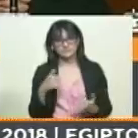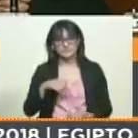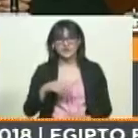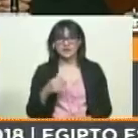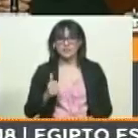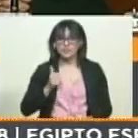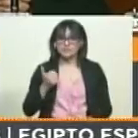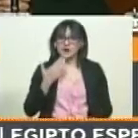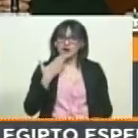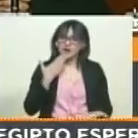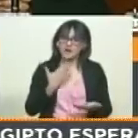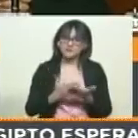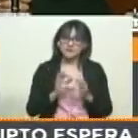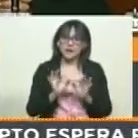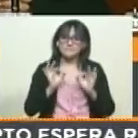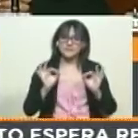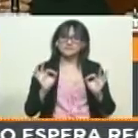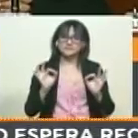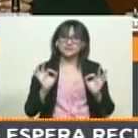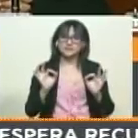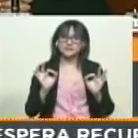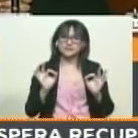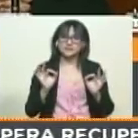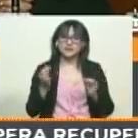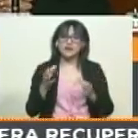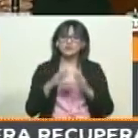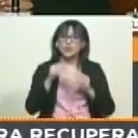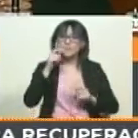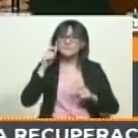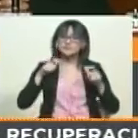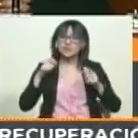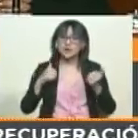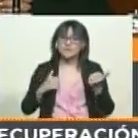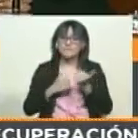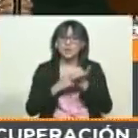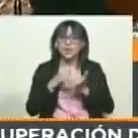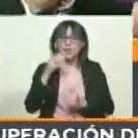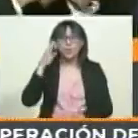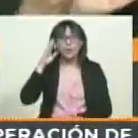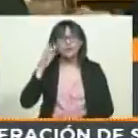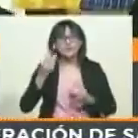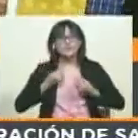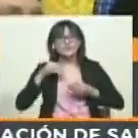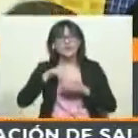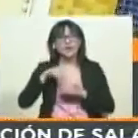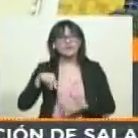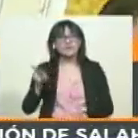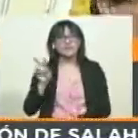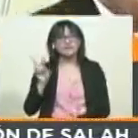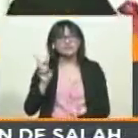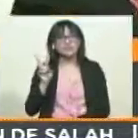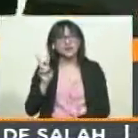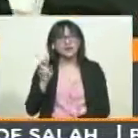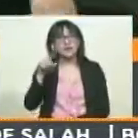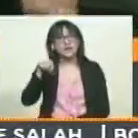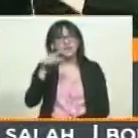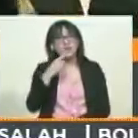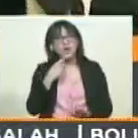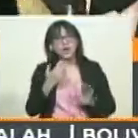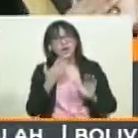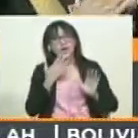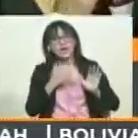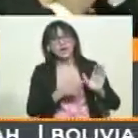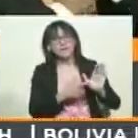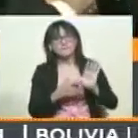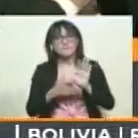agradecimiento especial a los colaboradores cubanos que están en Venezuela. Son ellos el ejemplo de la nueva